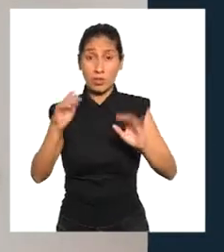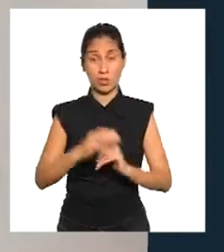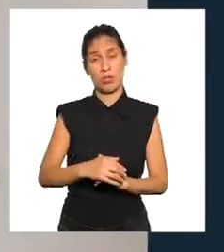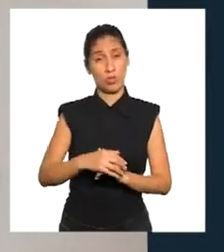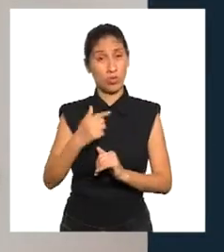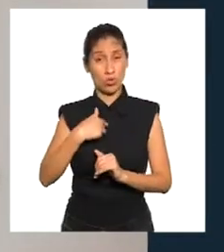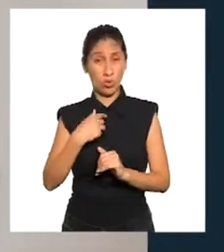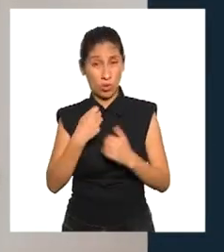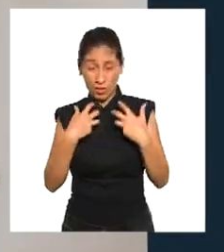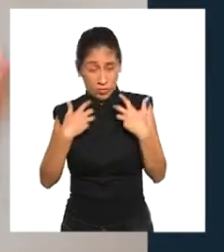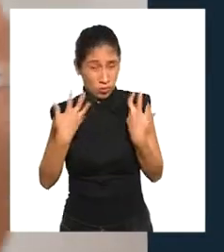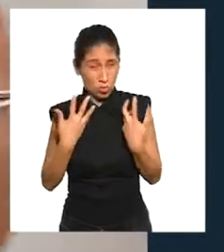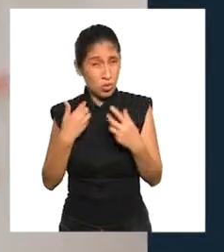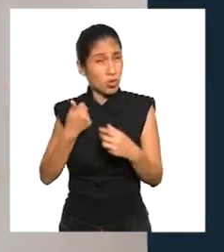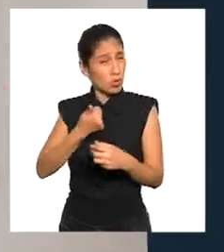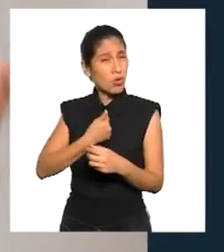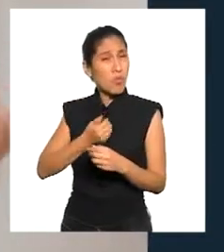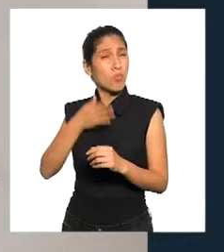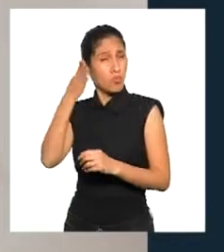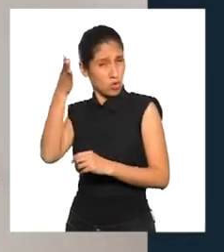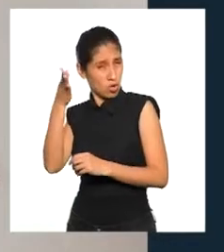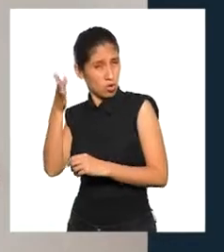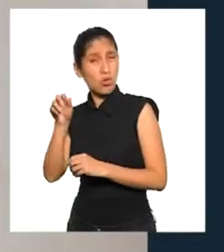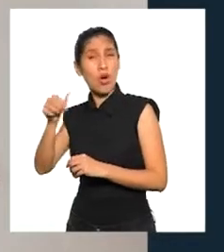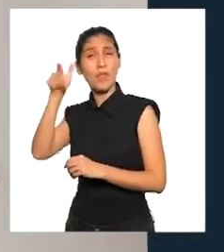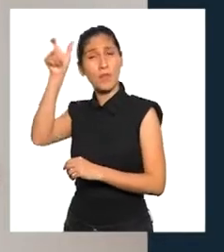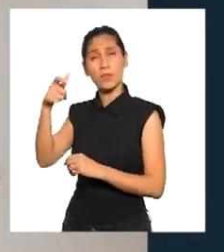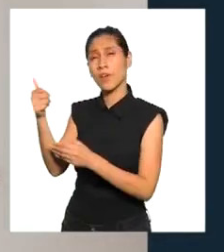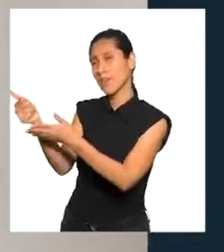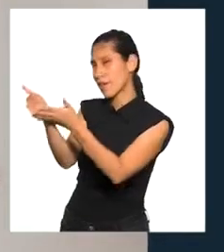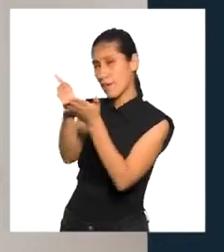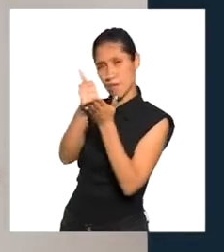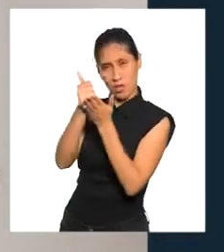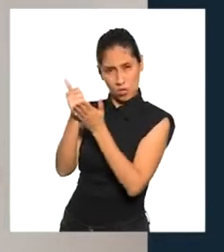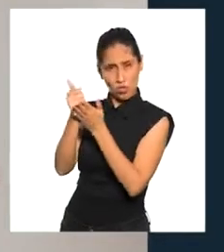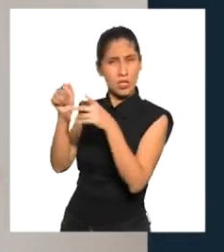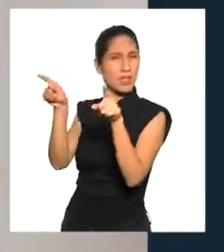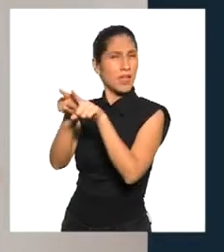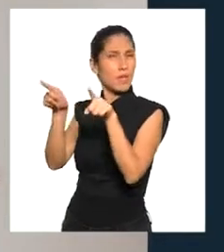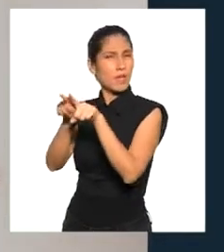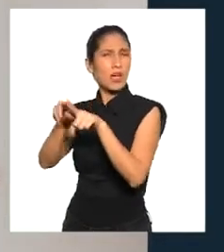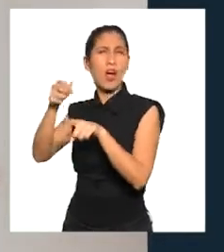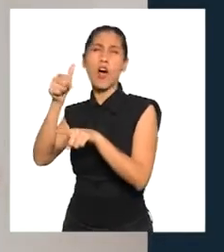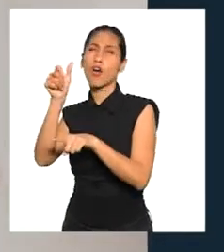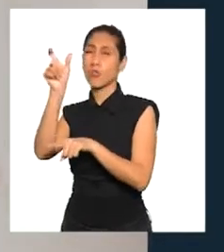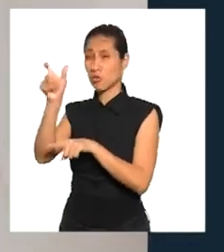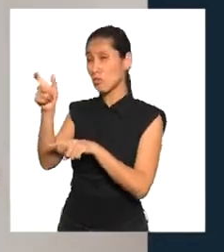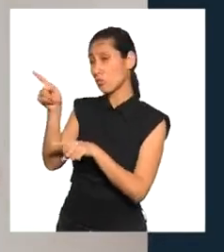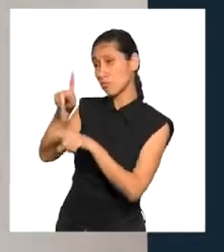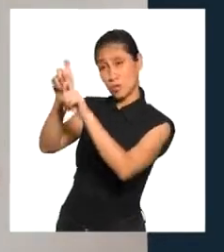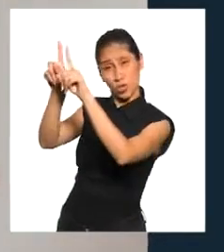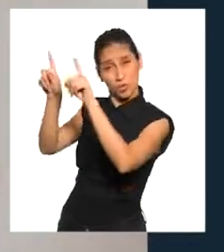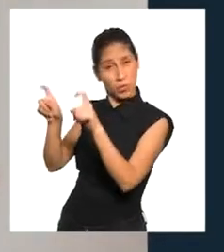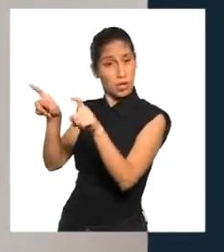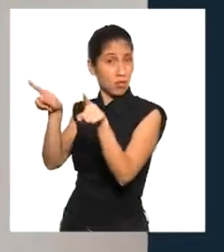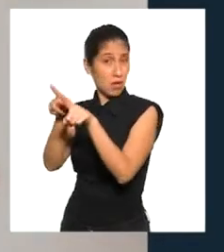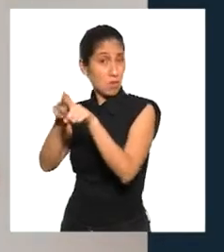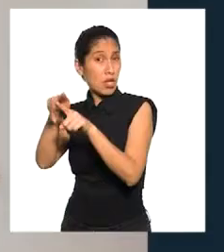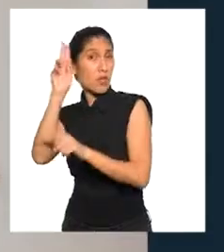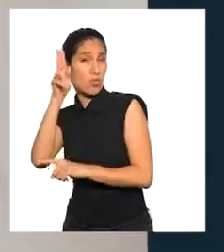buscar ayuda, de repente puedo buscar algún compañero, preguntarle que me vuelva a explicar o de pronto también con mi mismo tutor